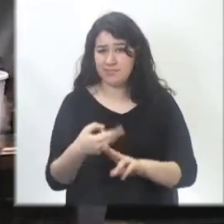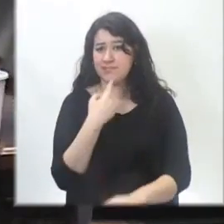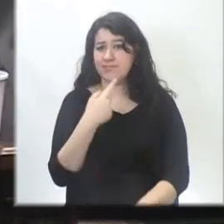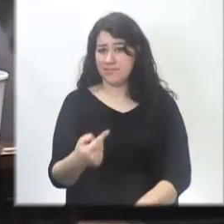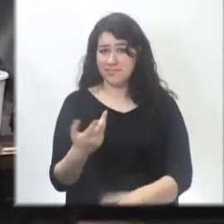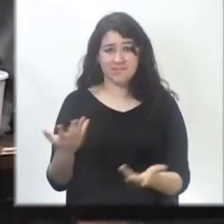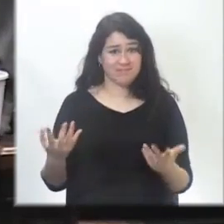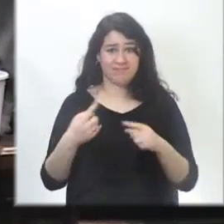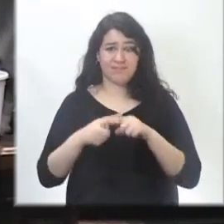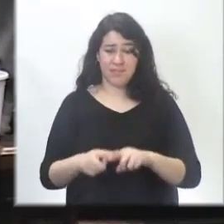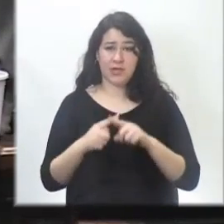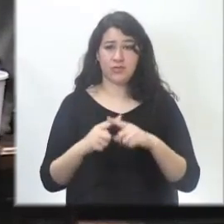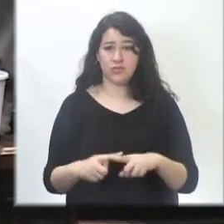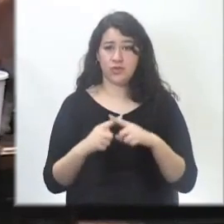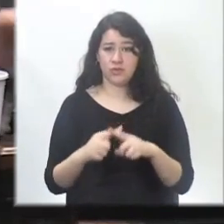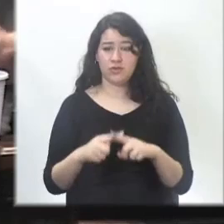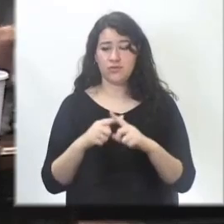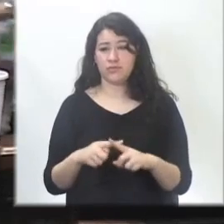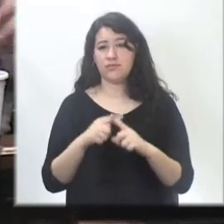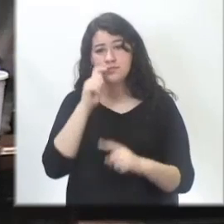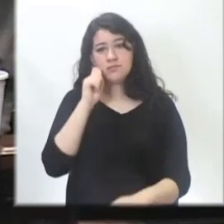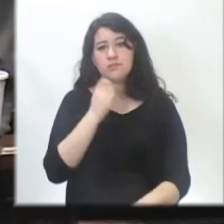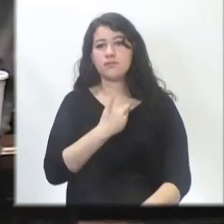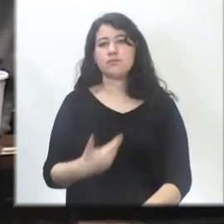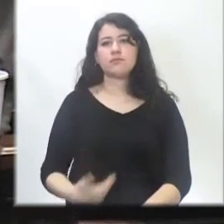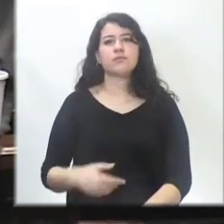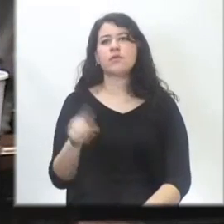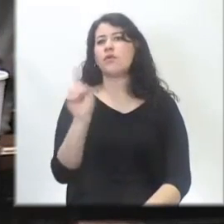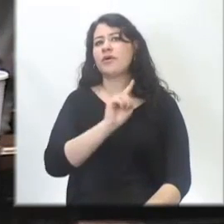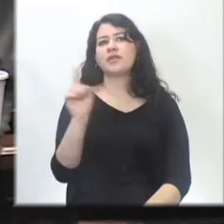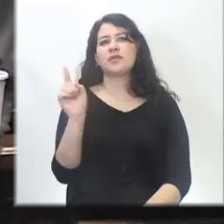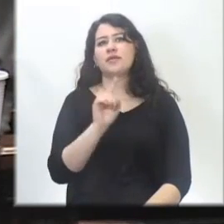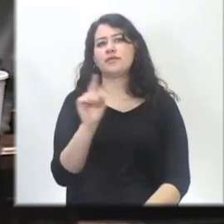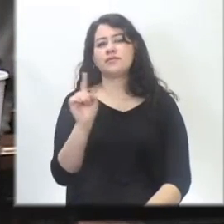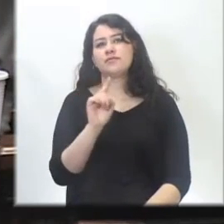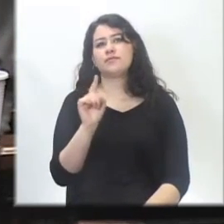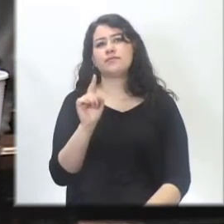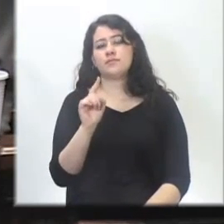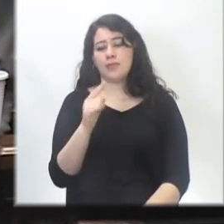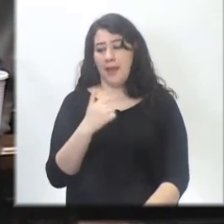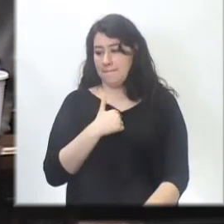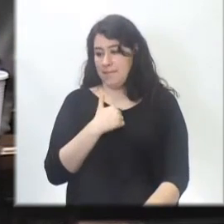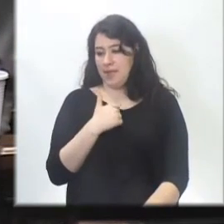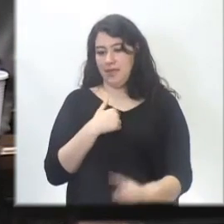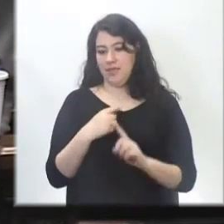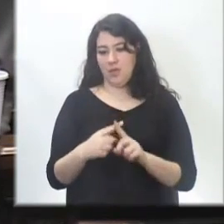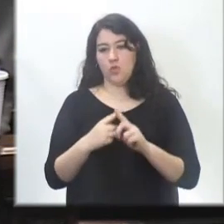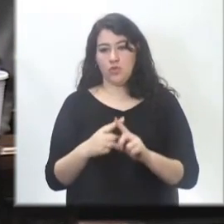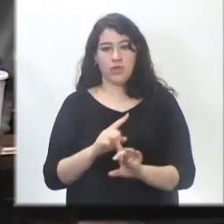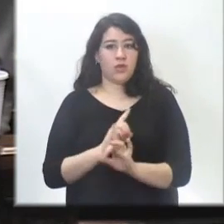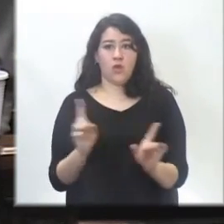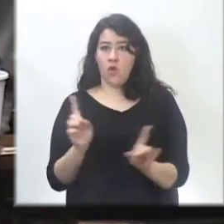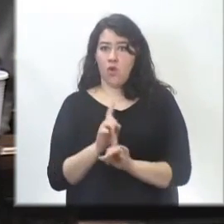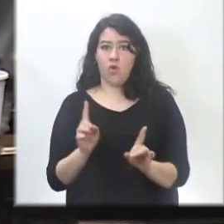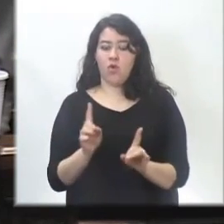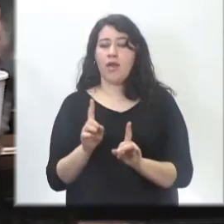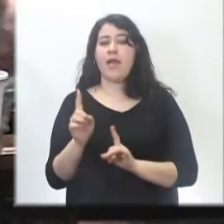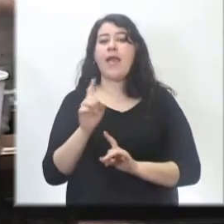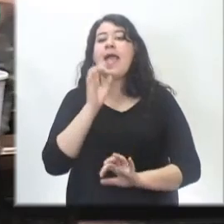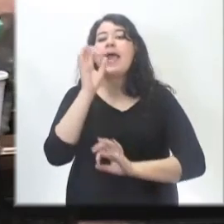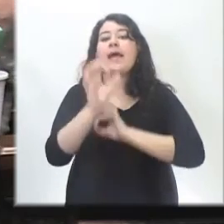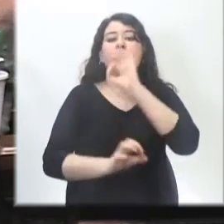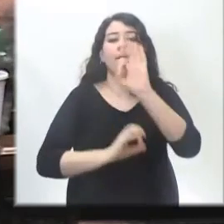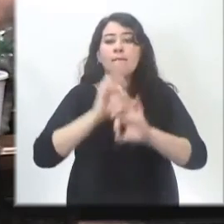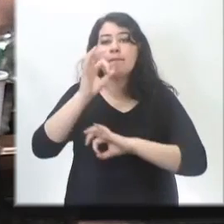la discusión, señor presidente, no es conmigo. Tendrá que explicarle en todo